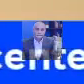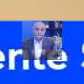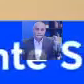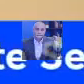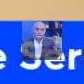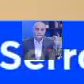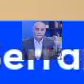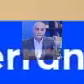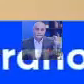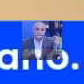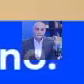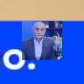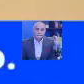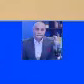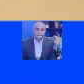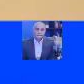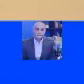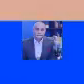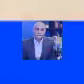así.